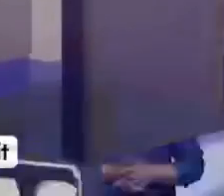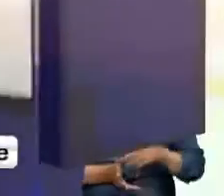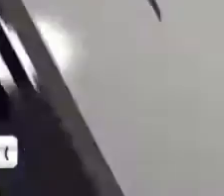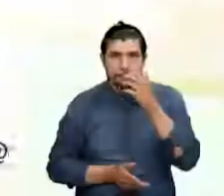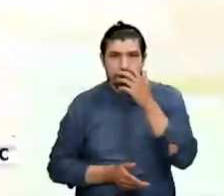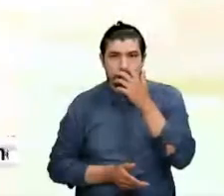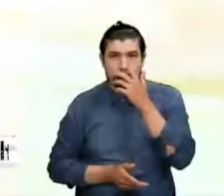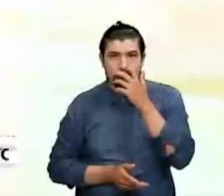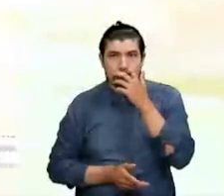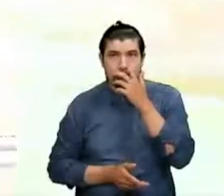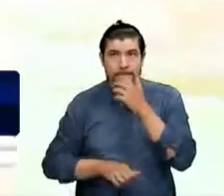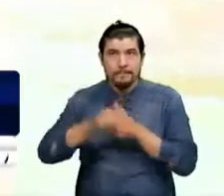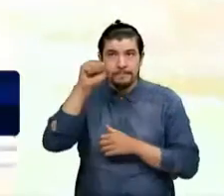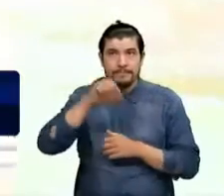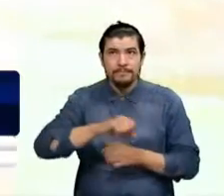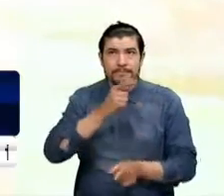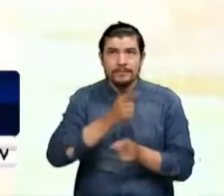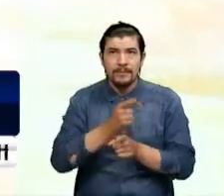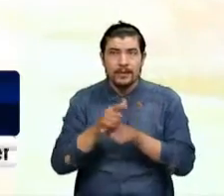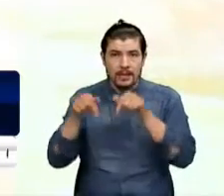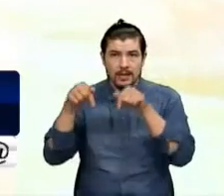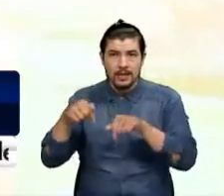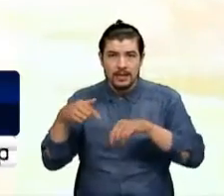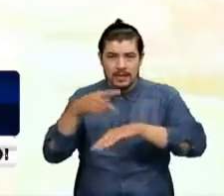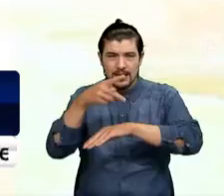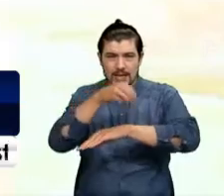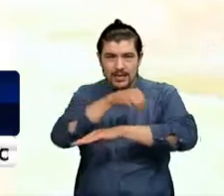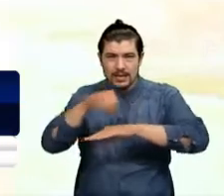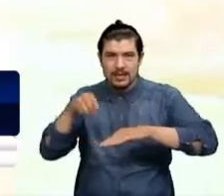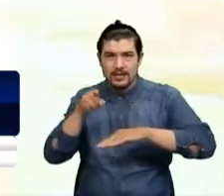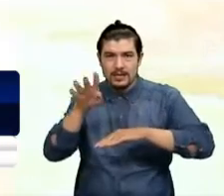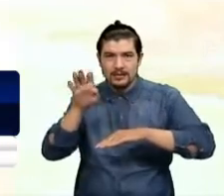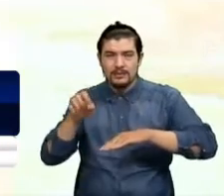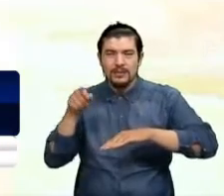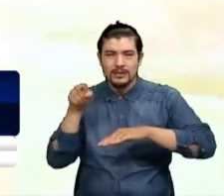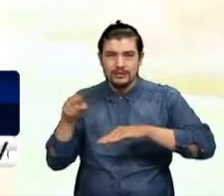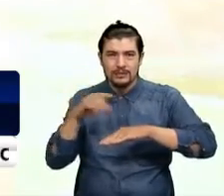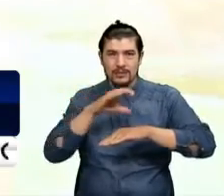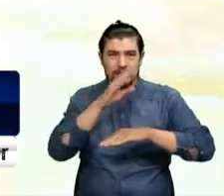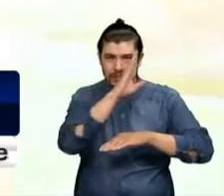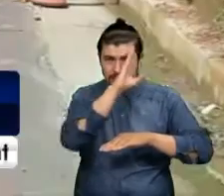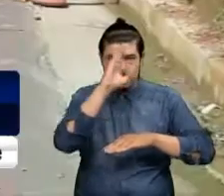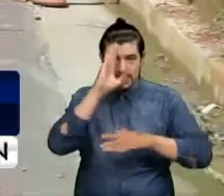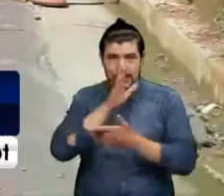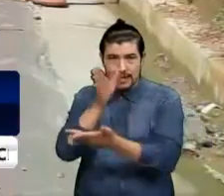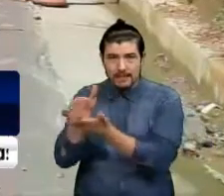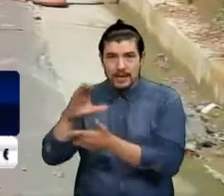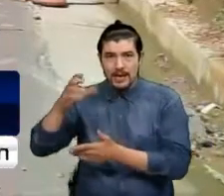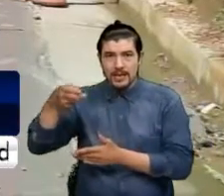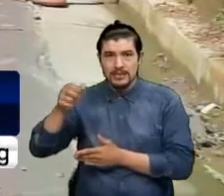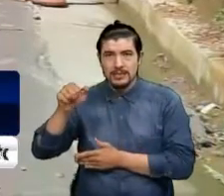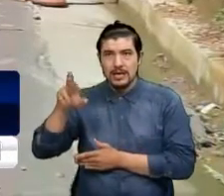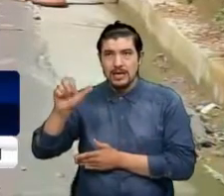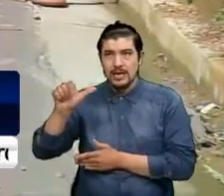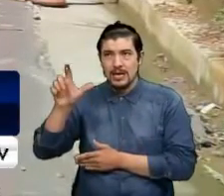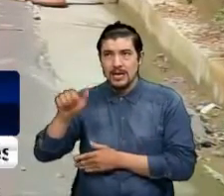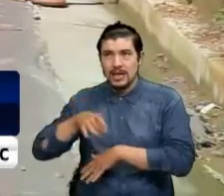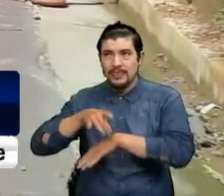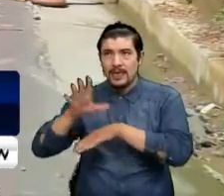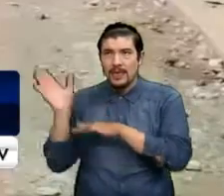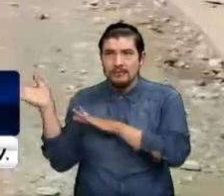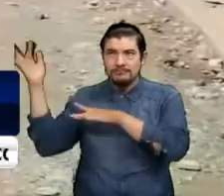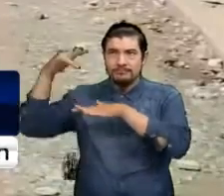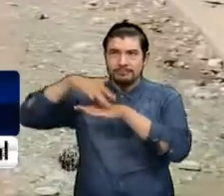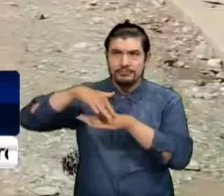Hola, buenas tardes. Pues este derrumbe ocurrió en el kilómetro 19 de la vía que conduce del municipio de San Gil a Charalá, dejando totalmente tapada